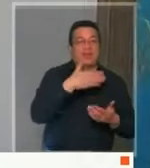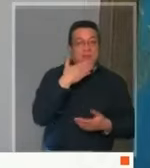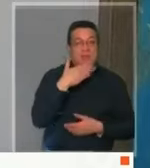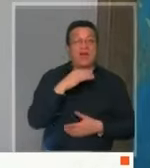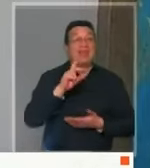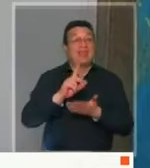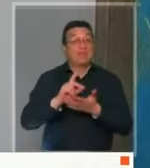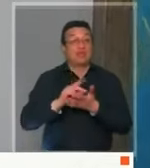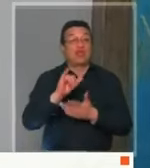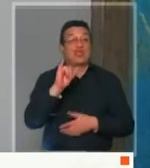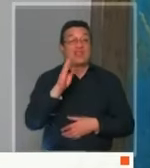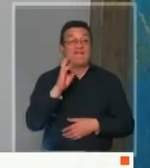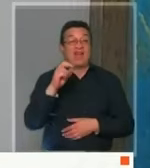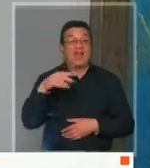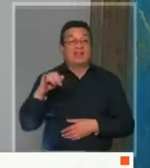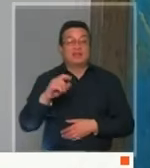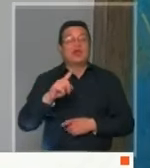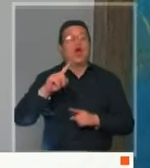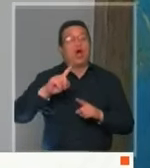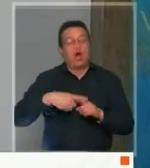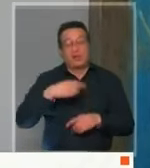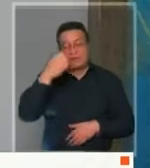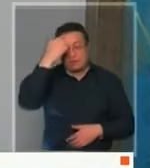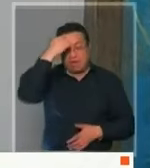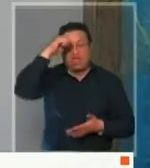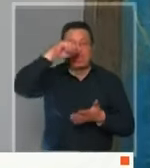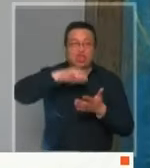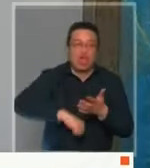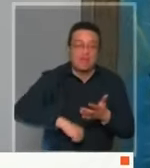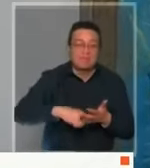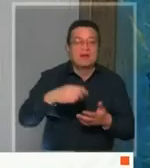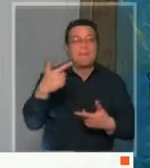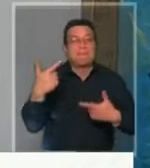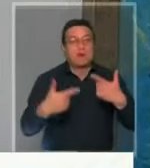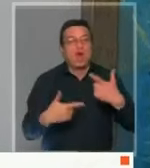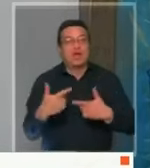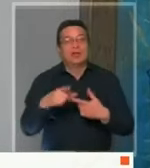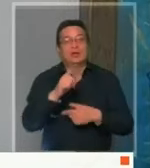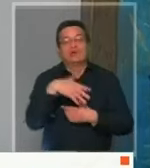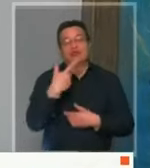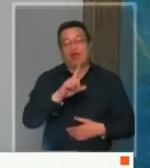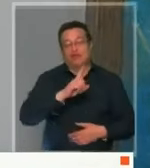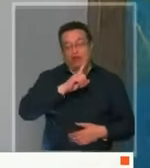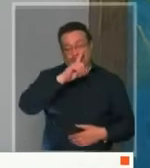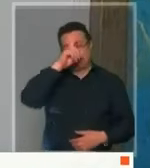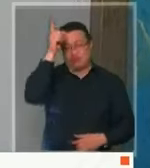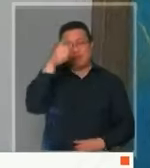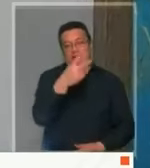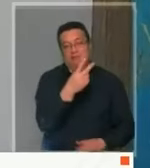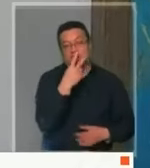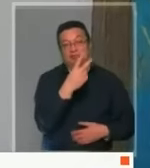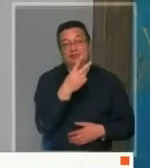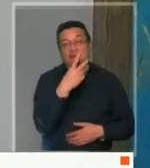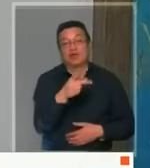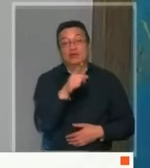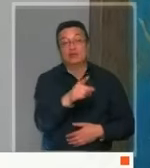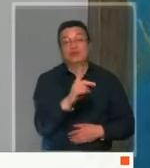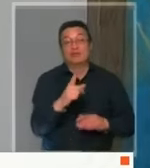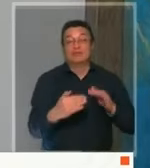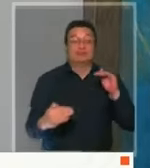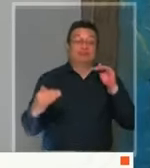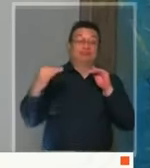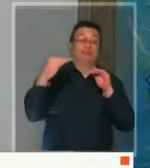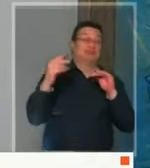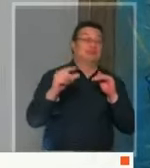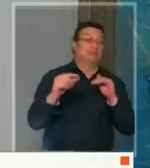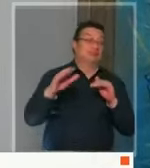Ibáñez una vez más demuestra su torpeza política, de la cual ya nos ha acostumbrado, y da cuenta de que no está a la altura